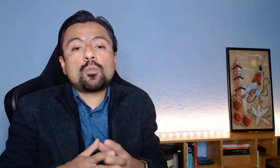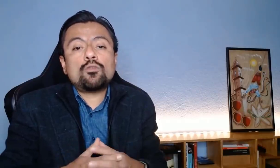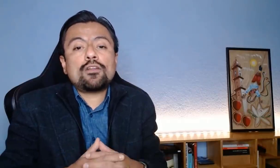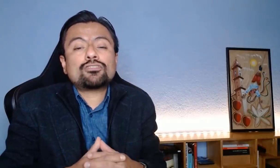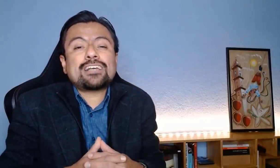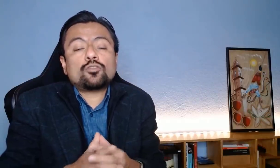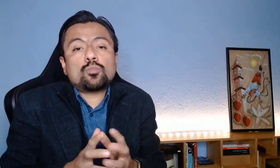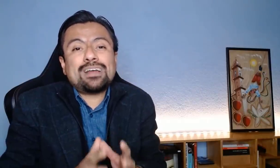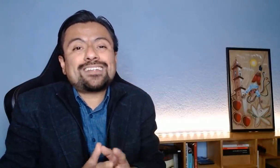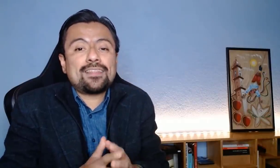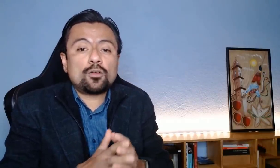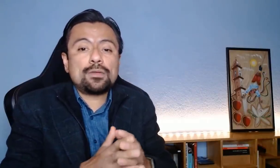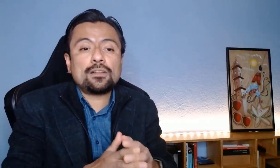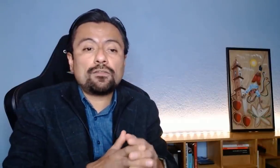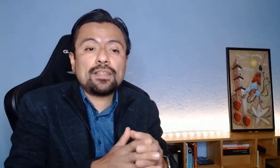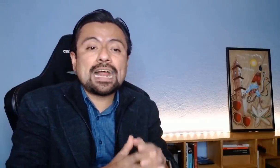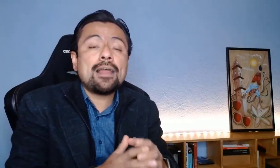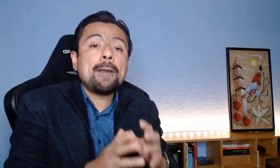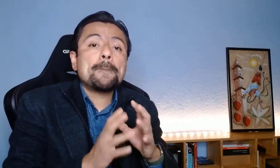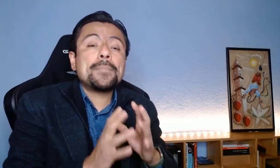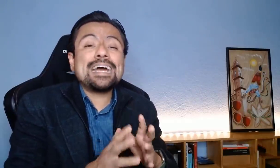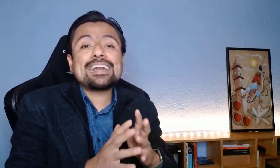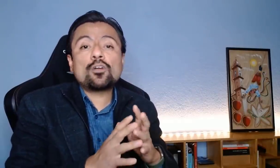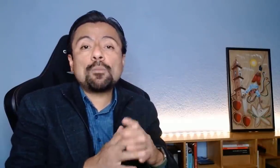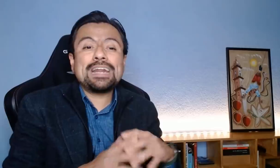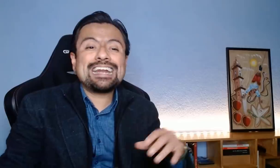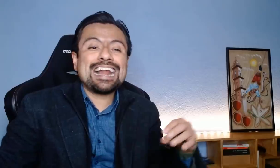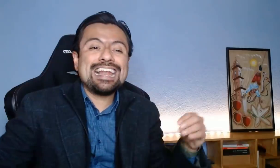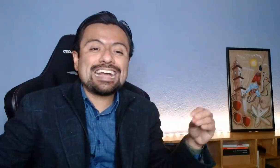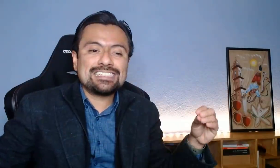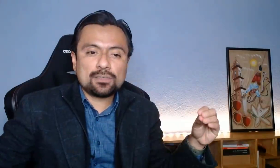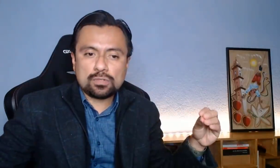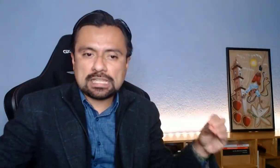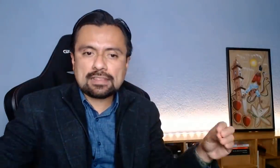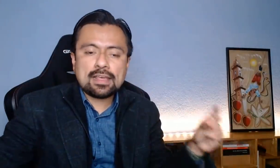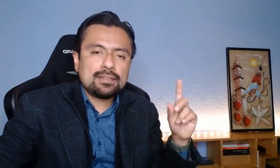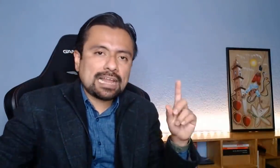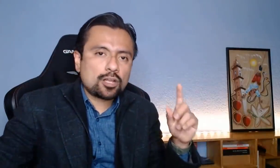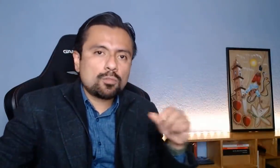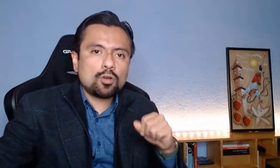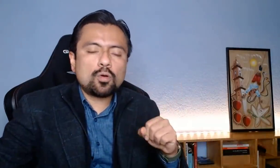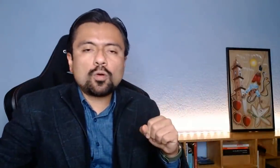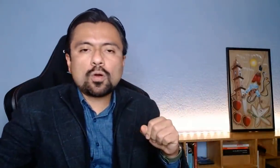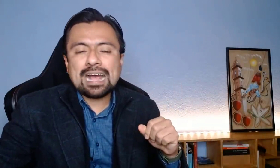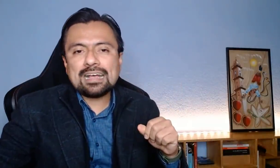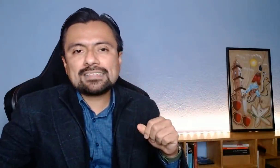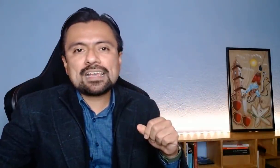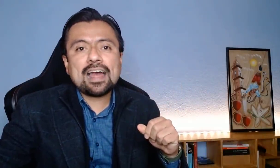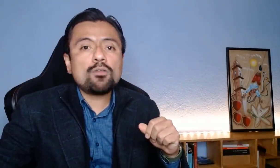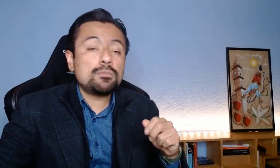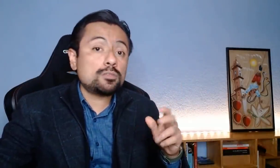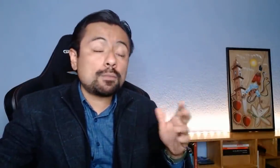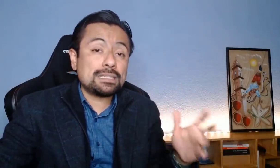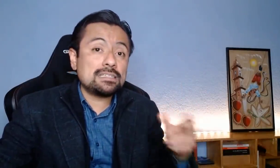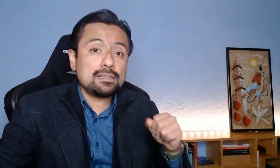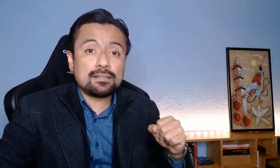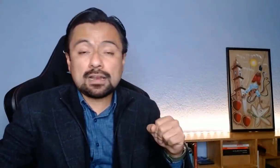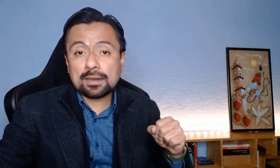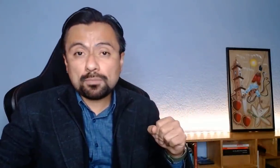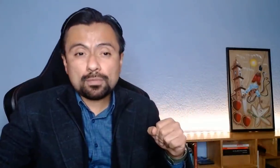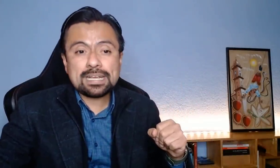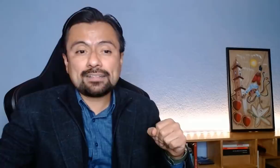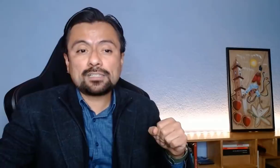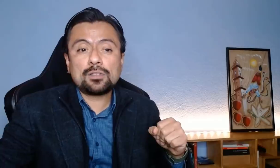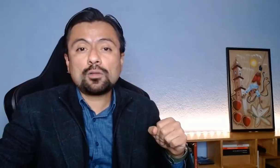considerado como uno de los casos muestra del gobierno federal para recuperar la seguridad. Tal como lo ha señalado el mismo presidente